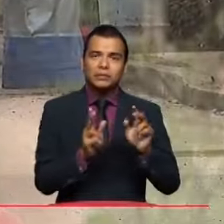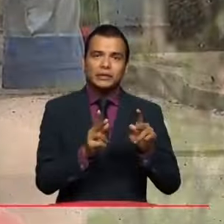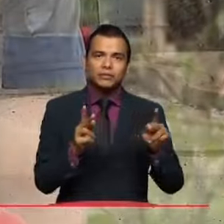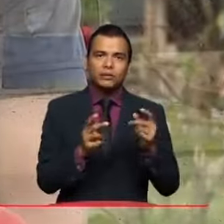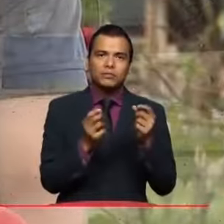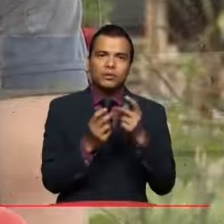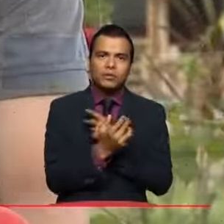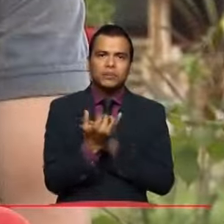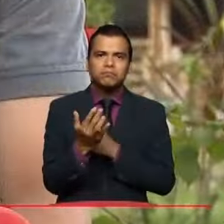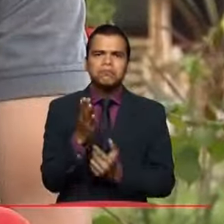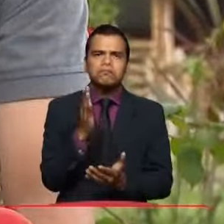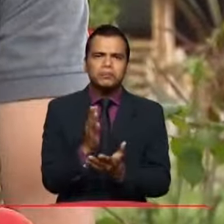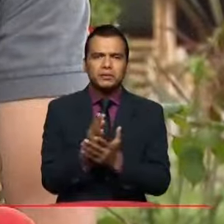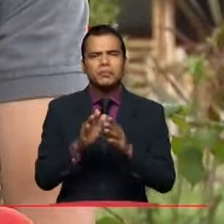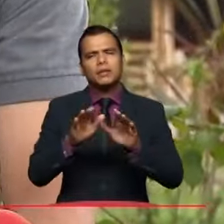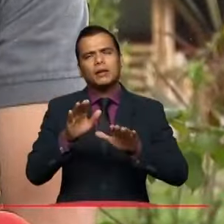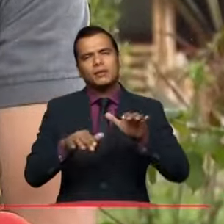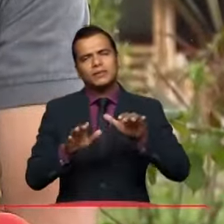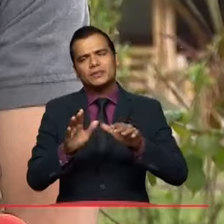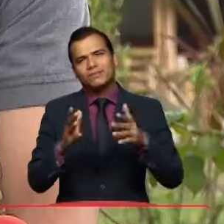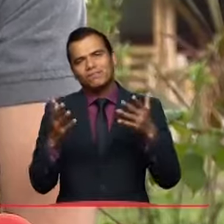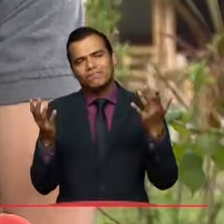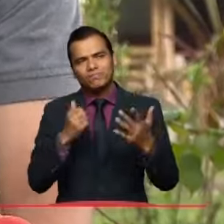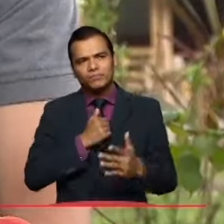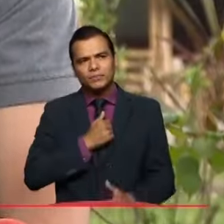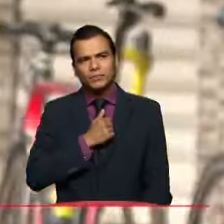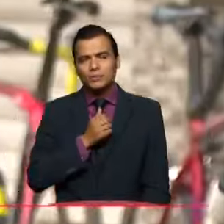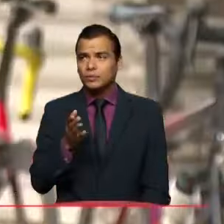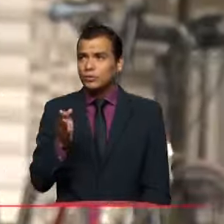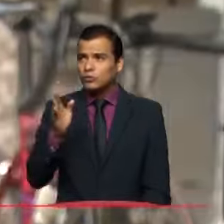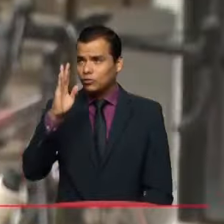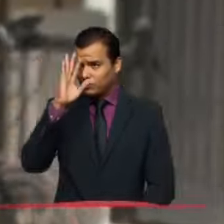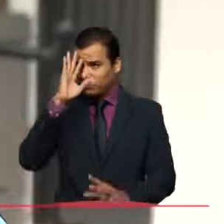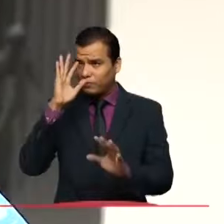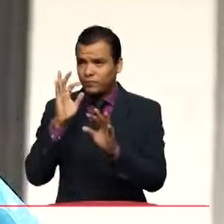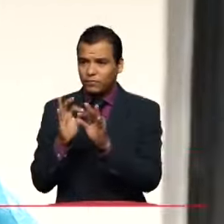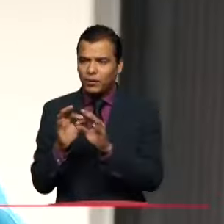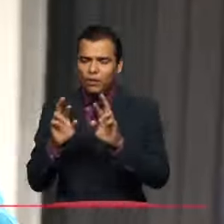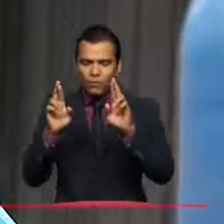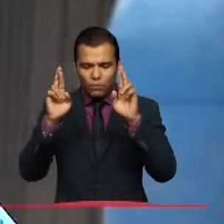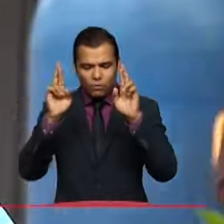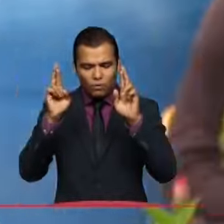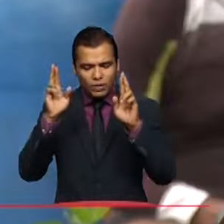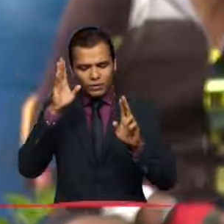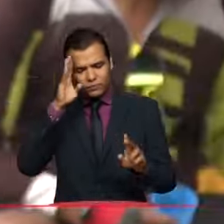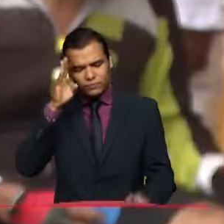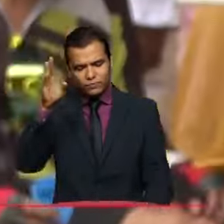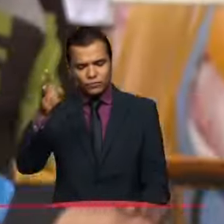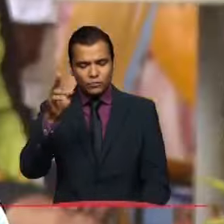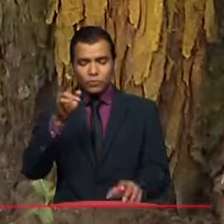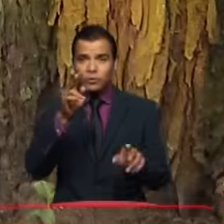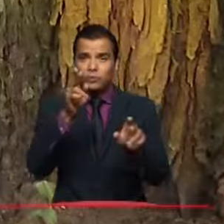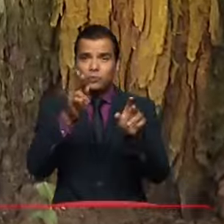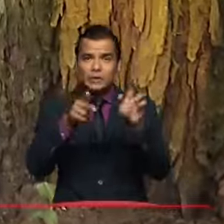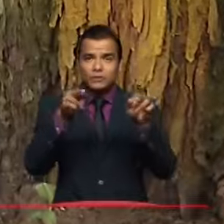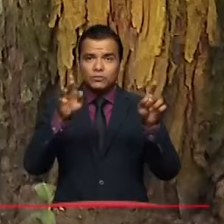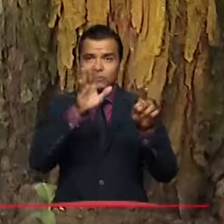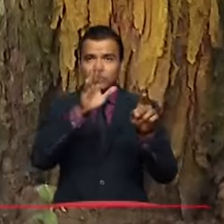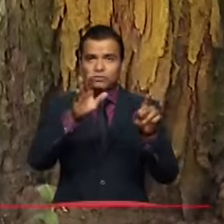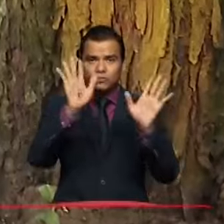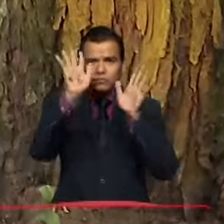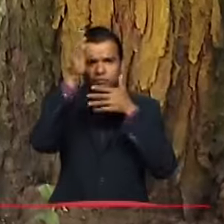aparecer. Yo tengo fe en Dios que algún día las personas que han tomado el